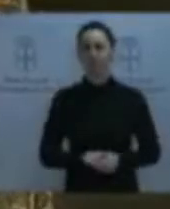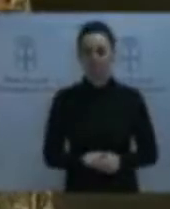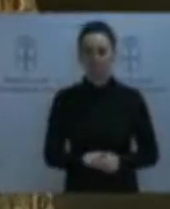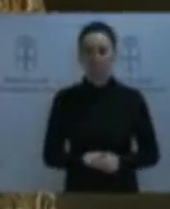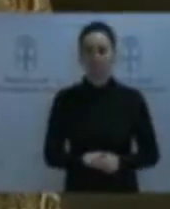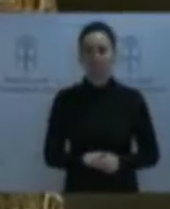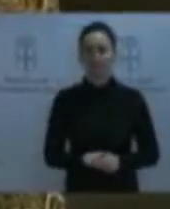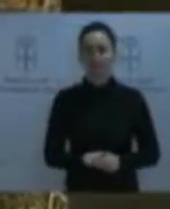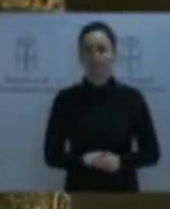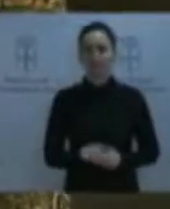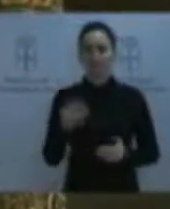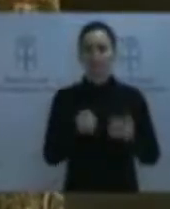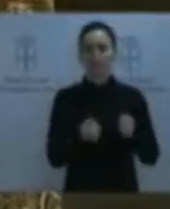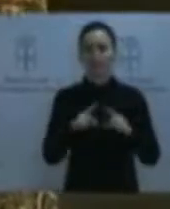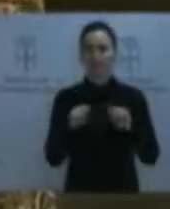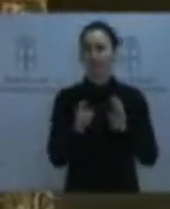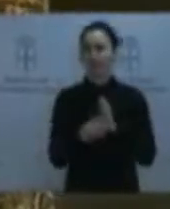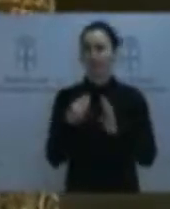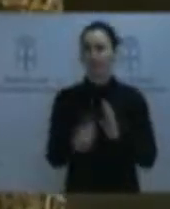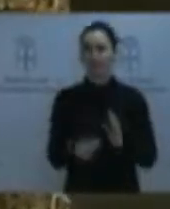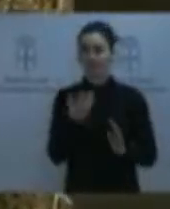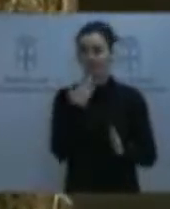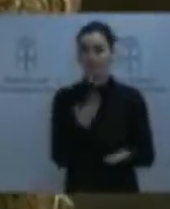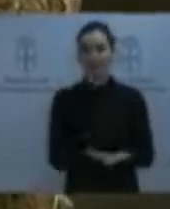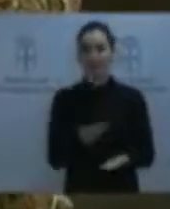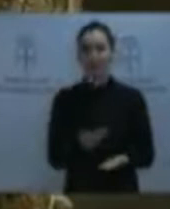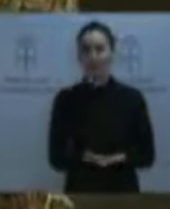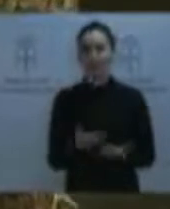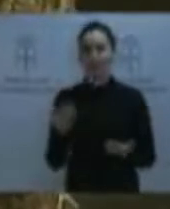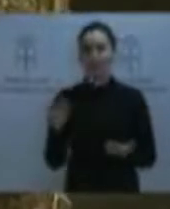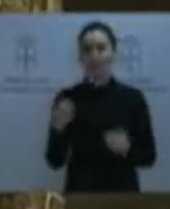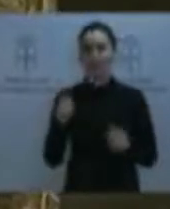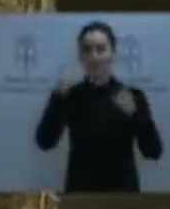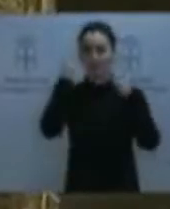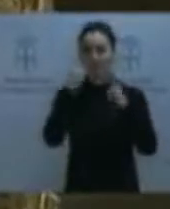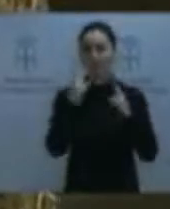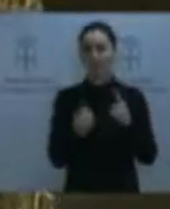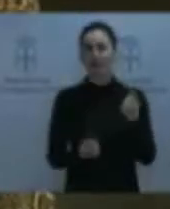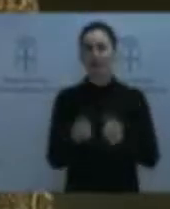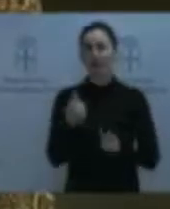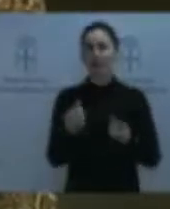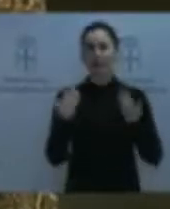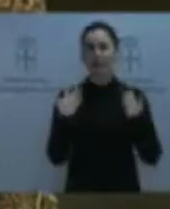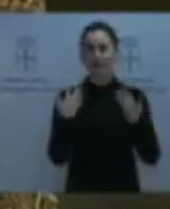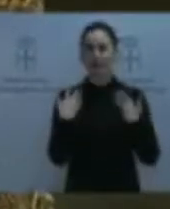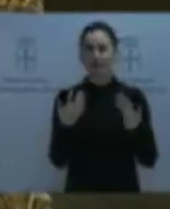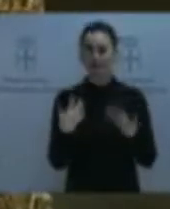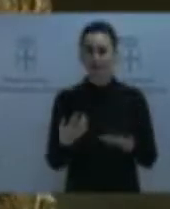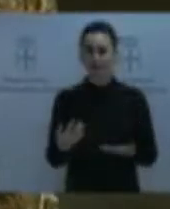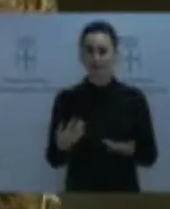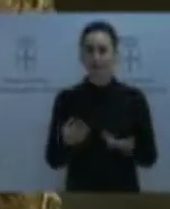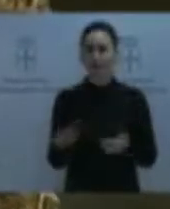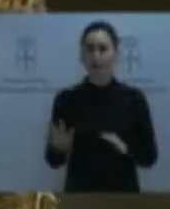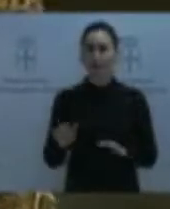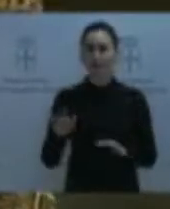si se certificaran que las vacas pacen unos días al año mínimos en el territorio. Mire, en Holanda es obligatorio para